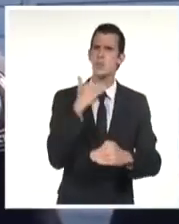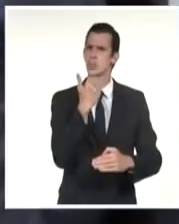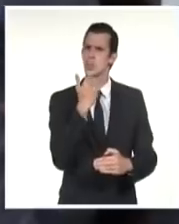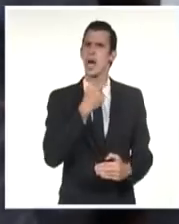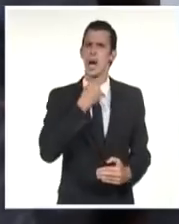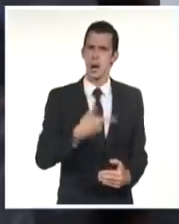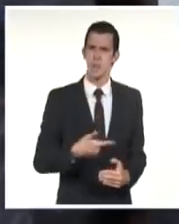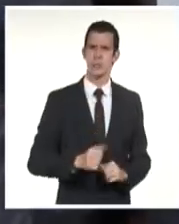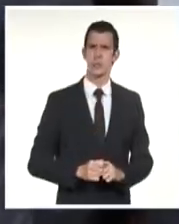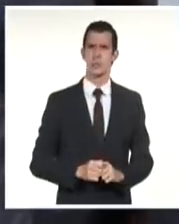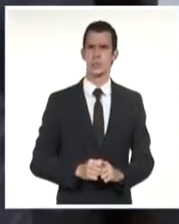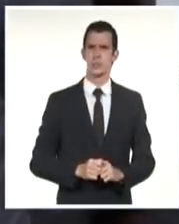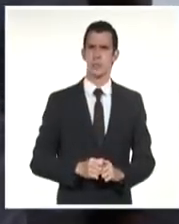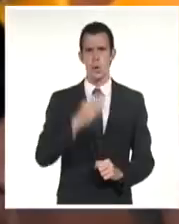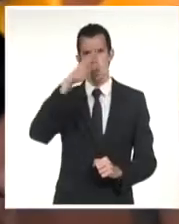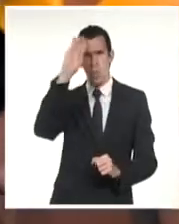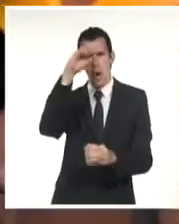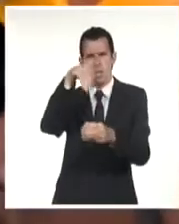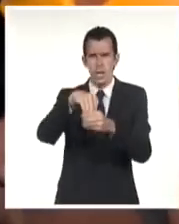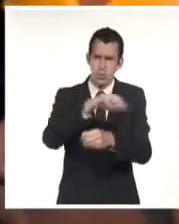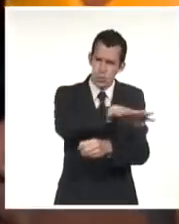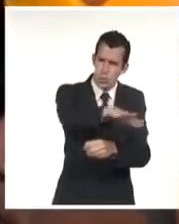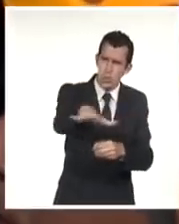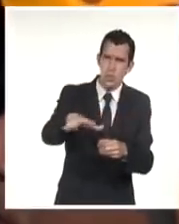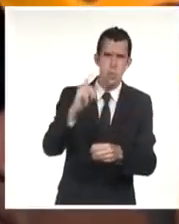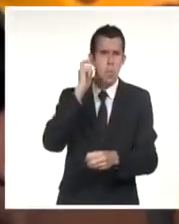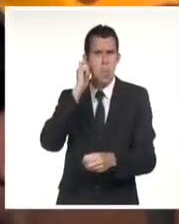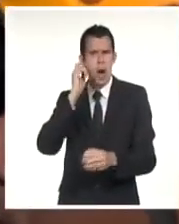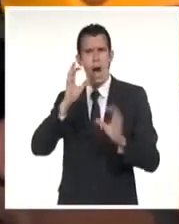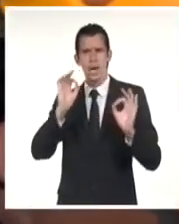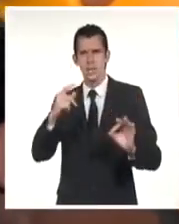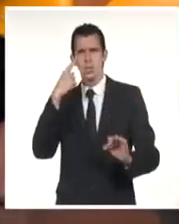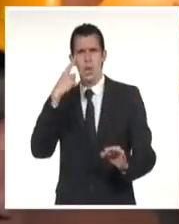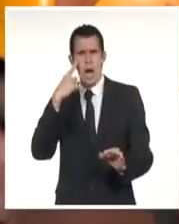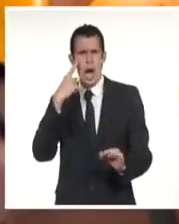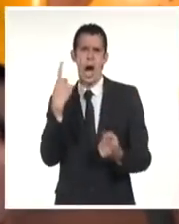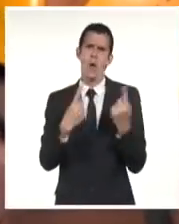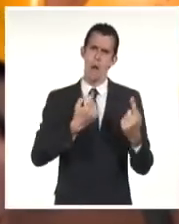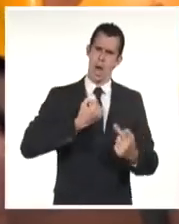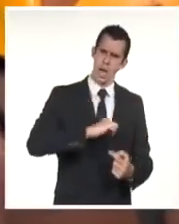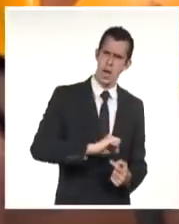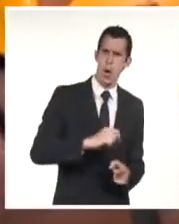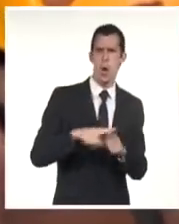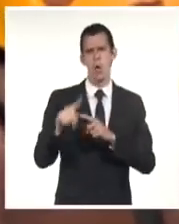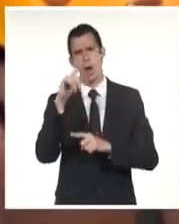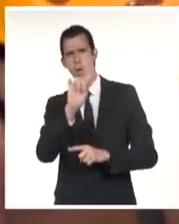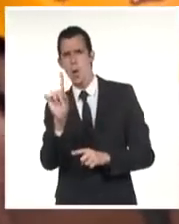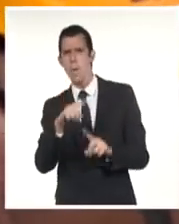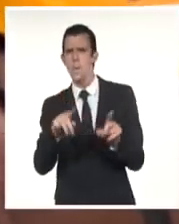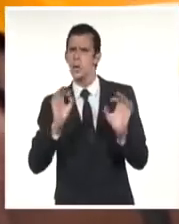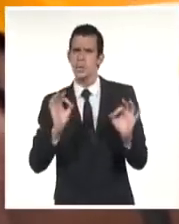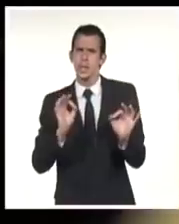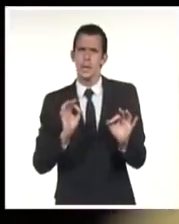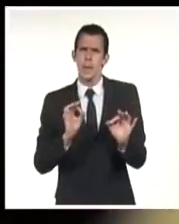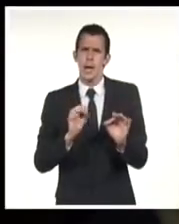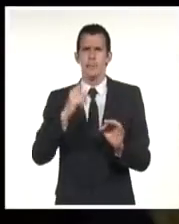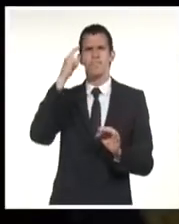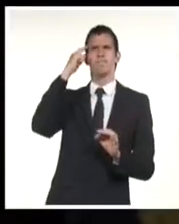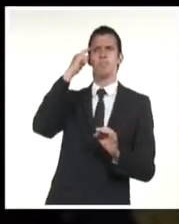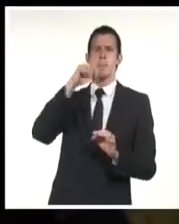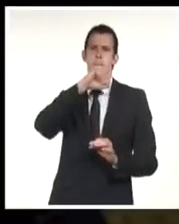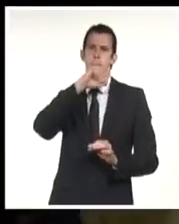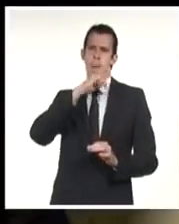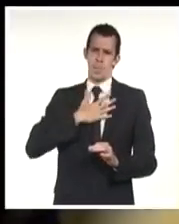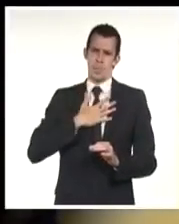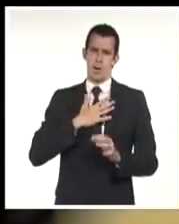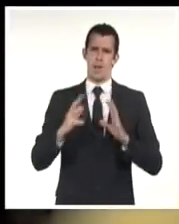la seguridad o la paz. Mujeres que, madres o no, siempre son hijas y para ellas también existe